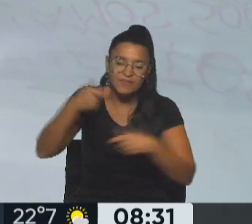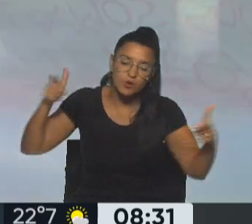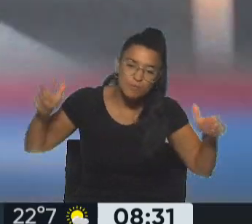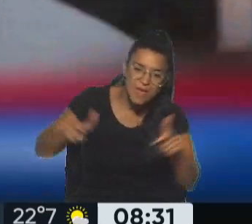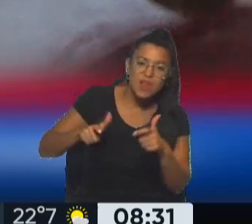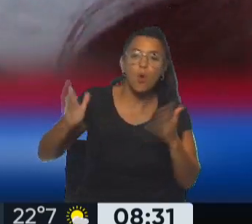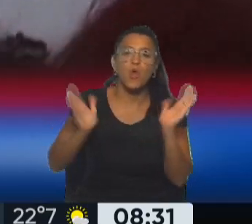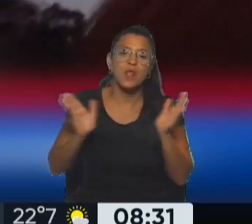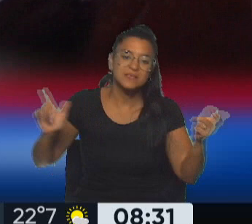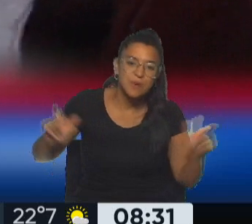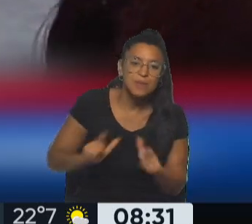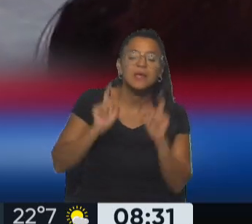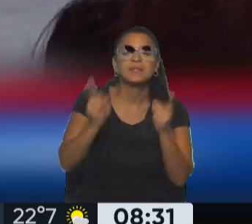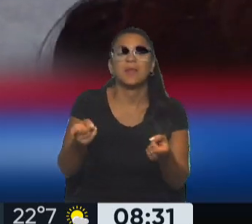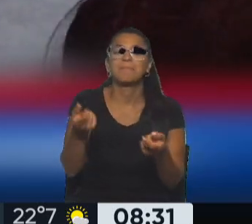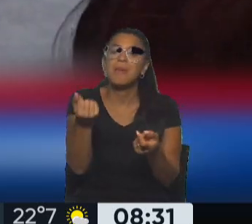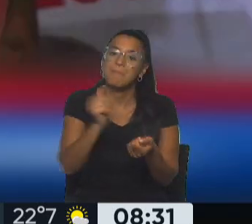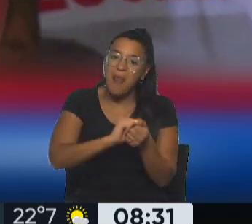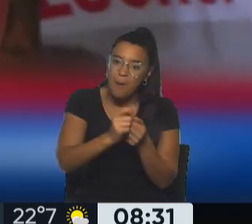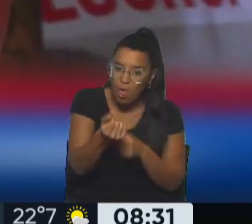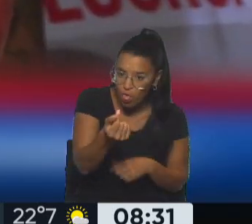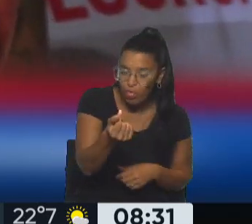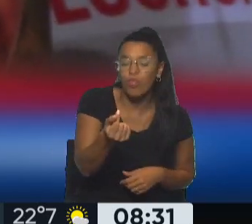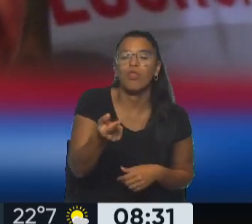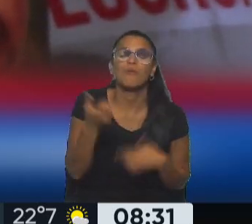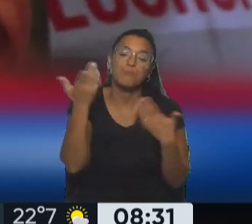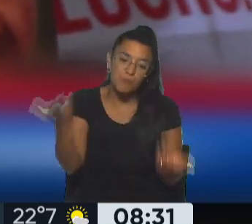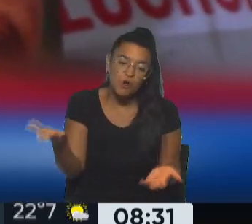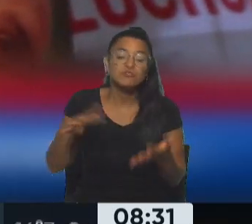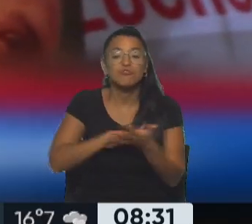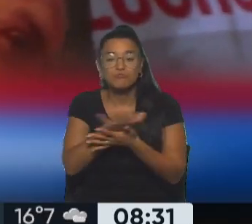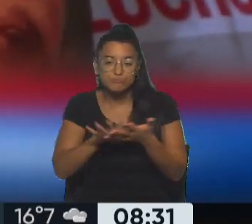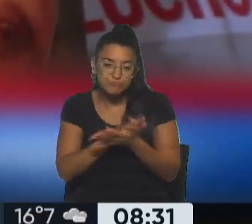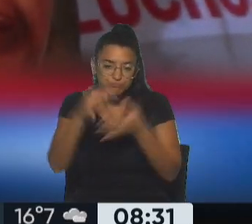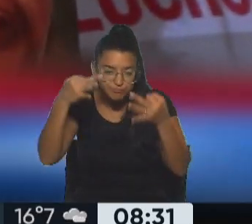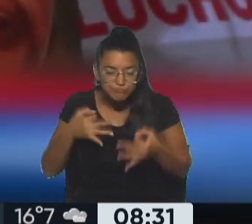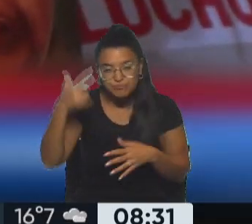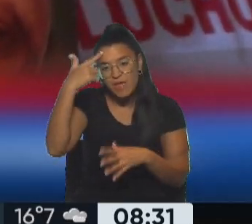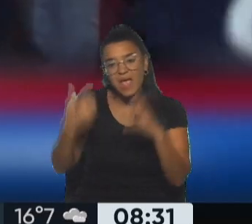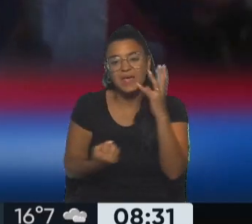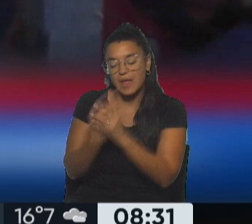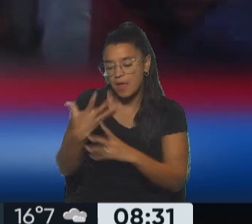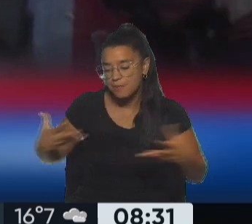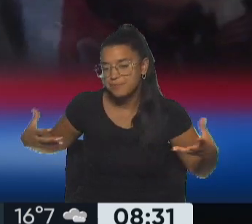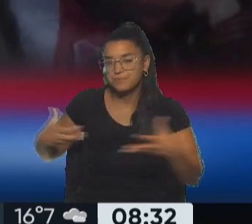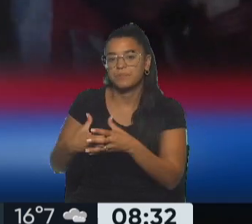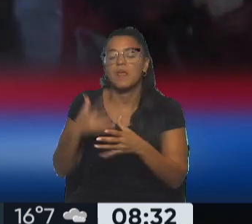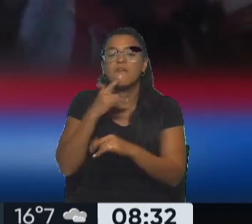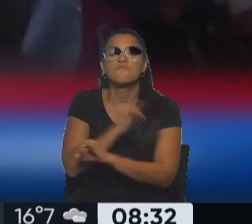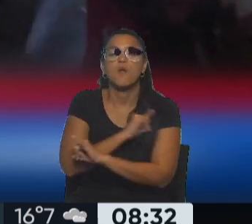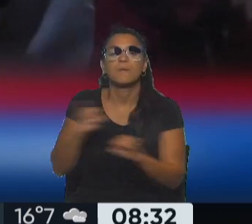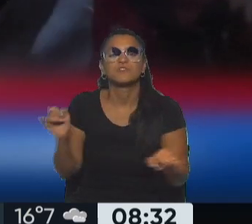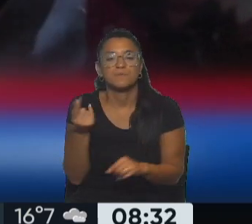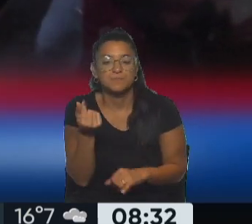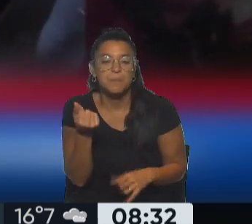pero también el lavado de activos. Y por ese motivo se resolvió crear una delegación de la Unidad de Información Financiera